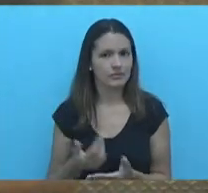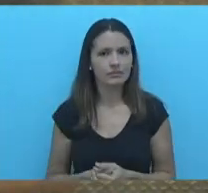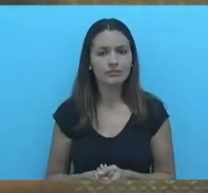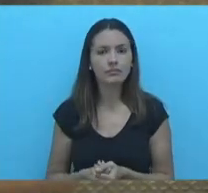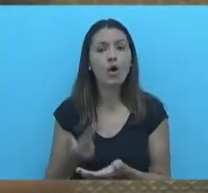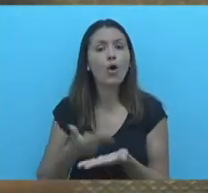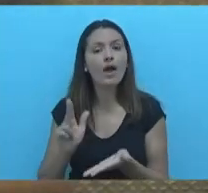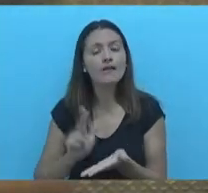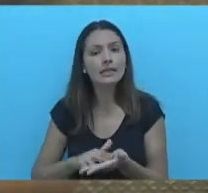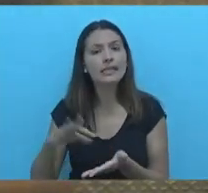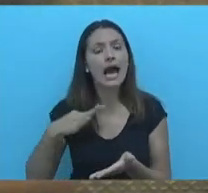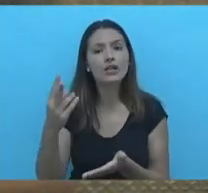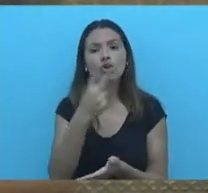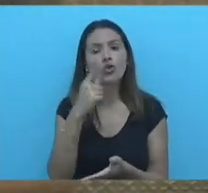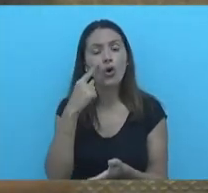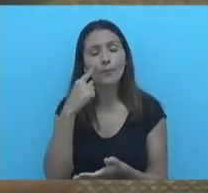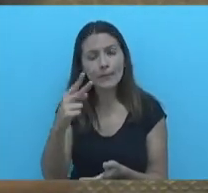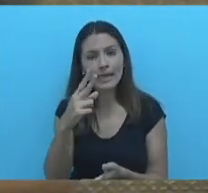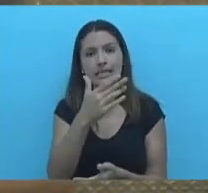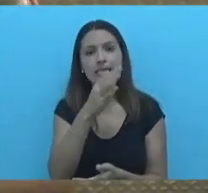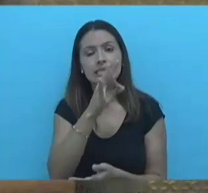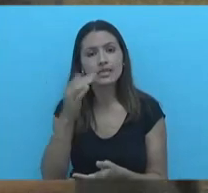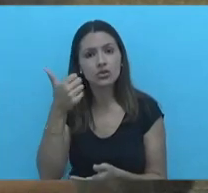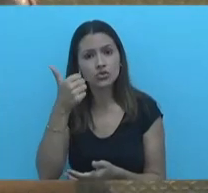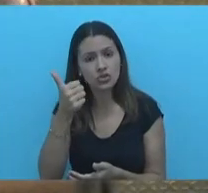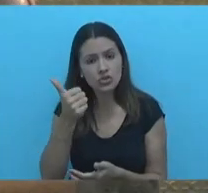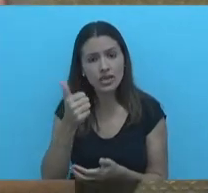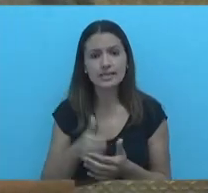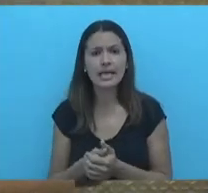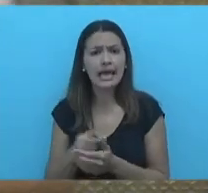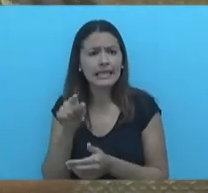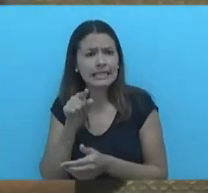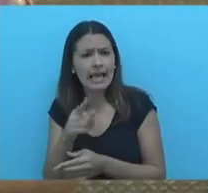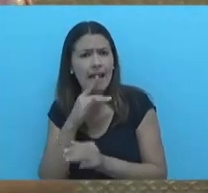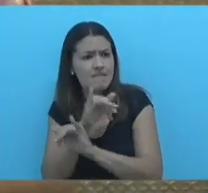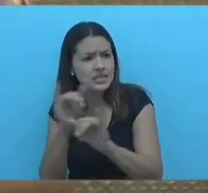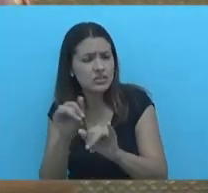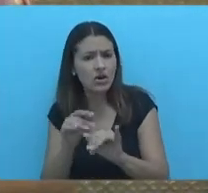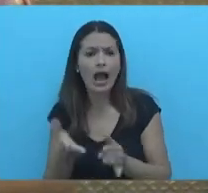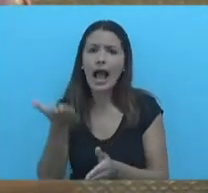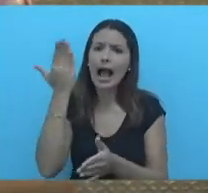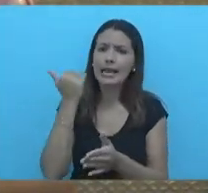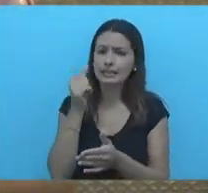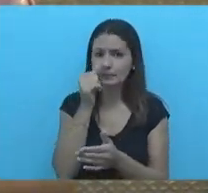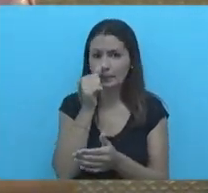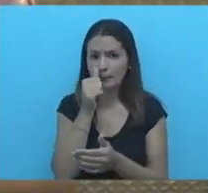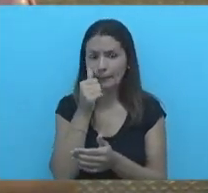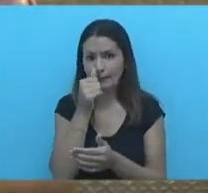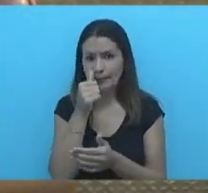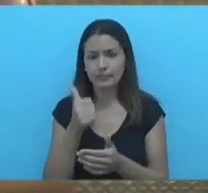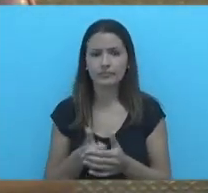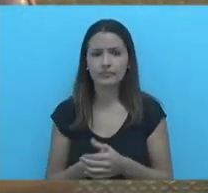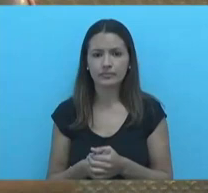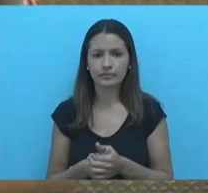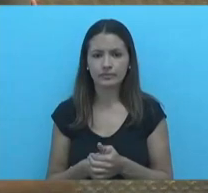en el año 2006 cuando fueron denunciados y terminó diciendo algo que nos dijeron alguna vez cuando hicimos la investigación sobre